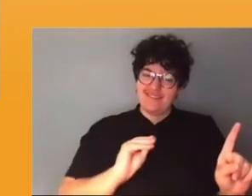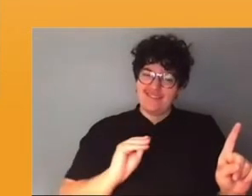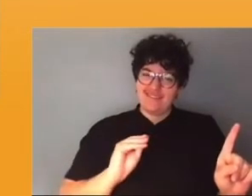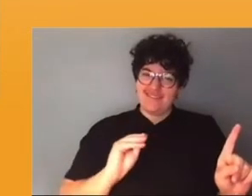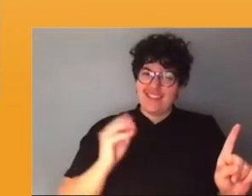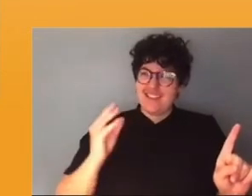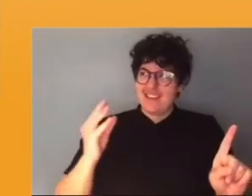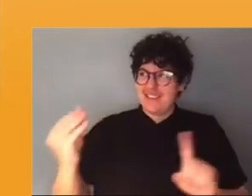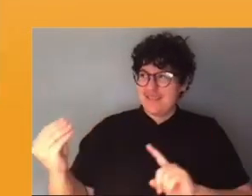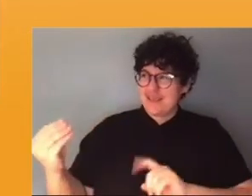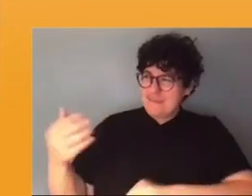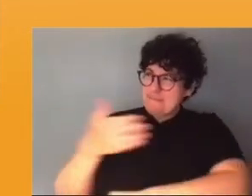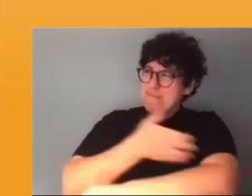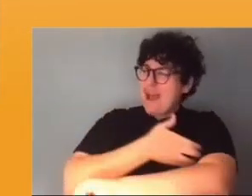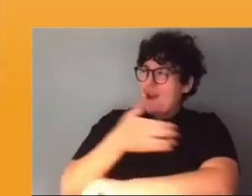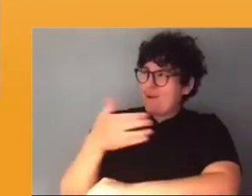baile